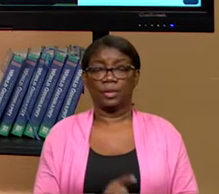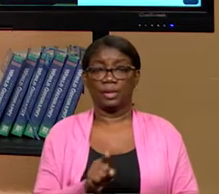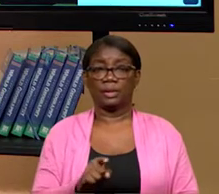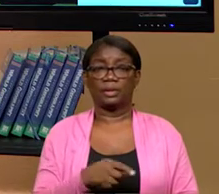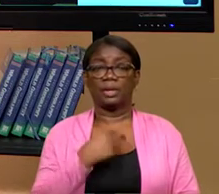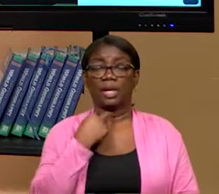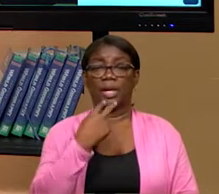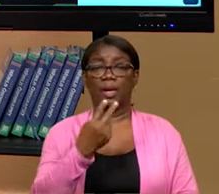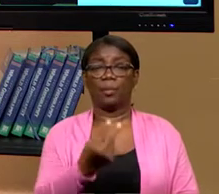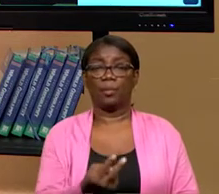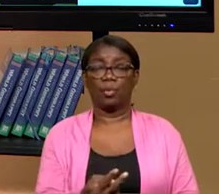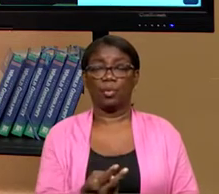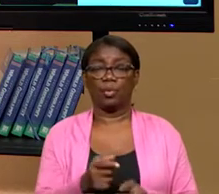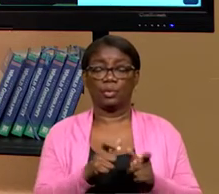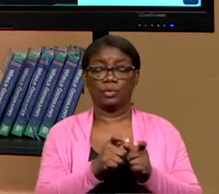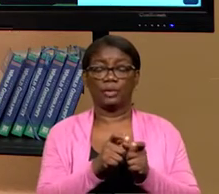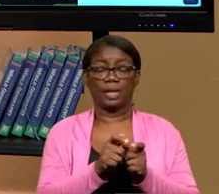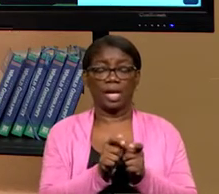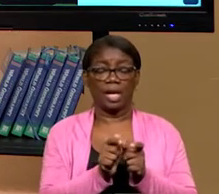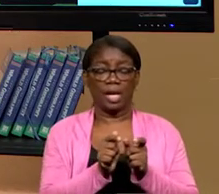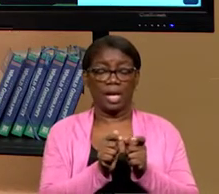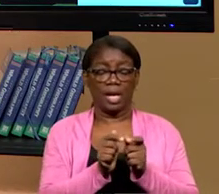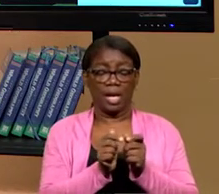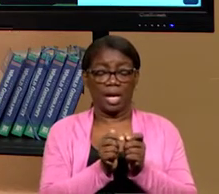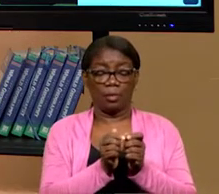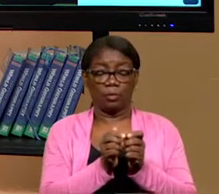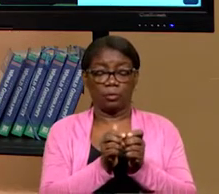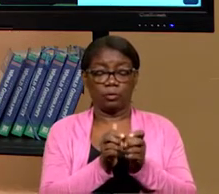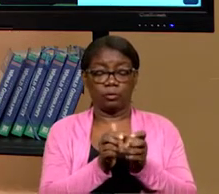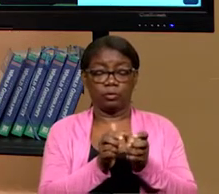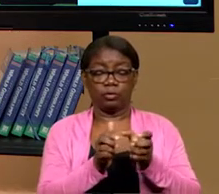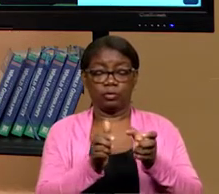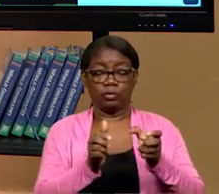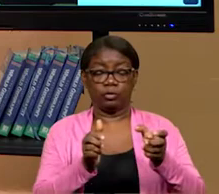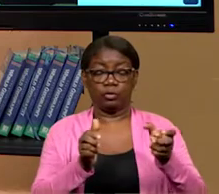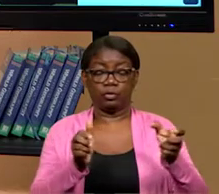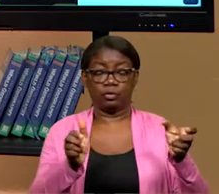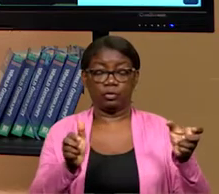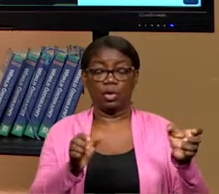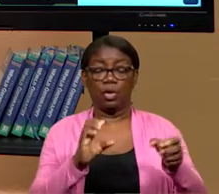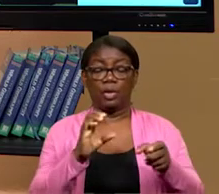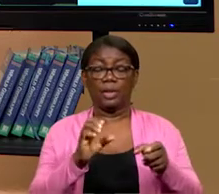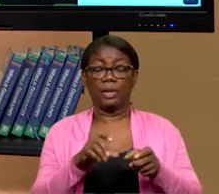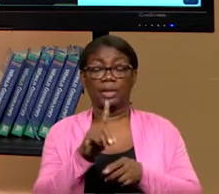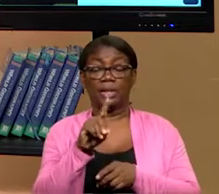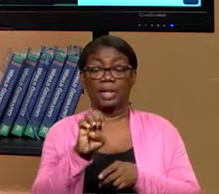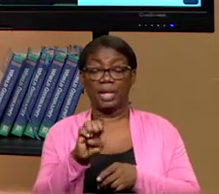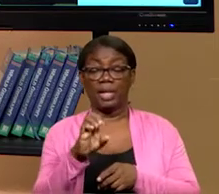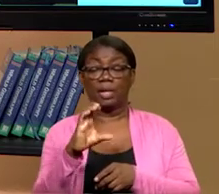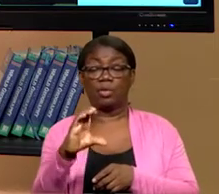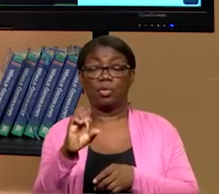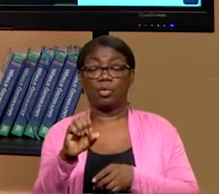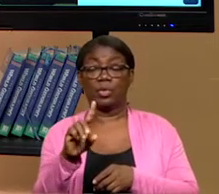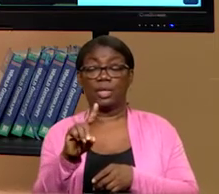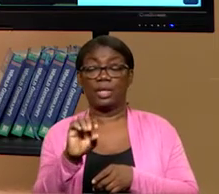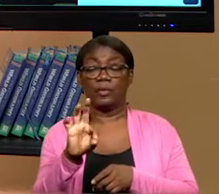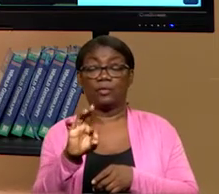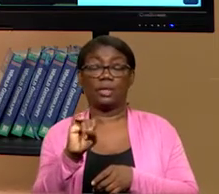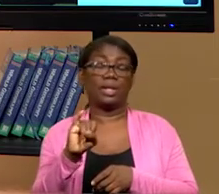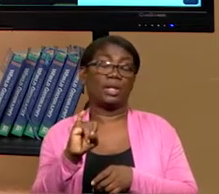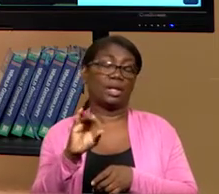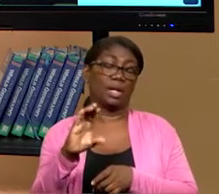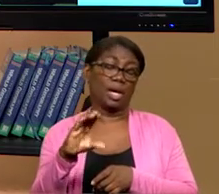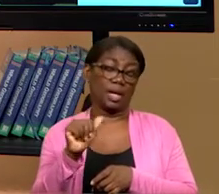manera amplificado, ¿ok?, y decodificado. Eso lo van a ver más adelante.